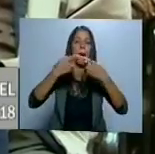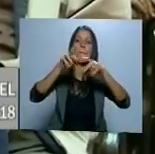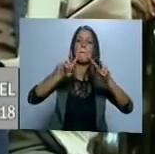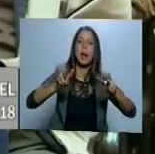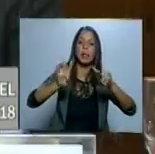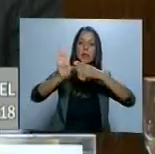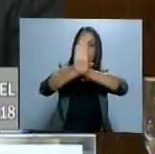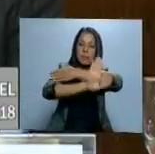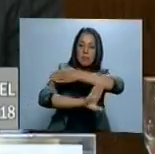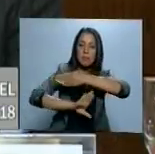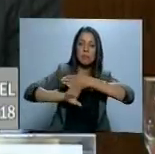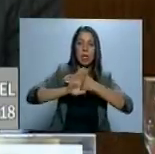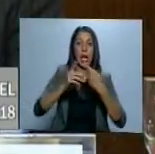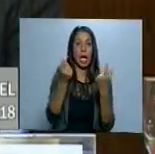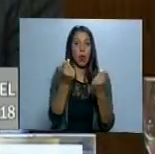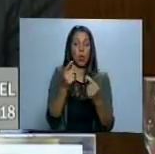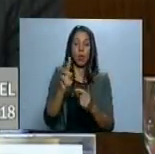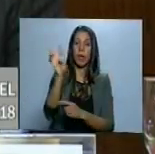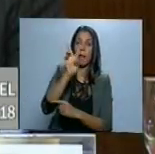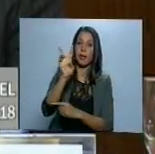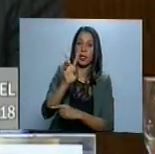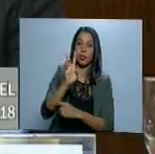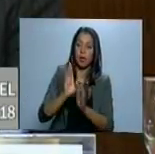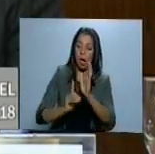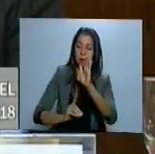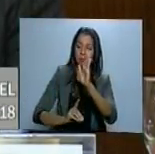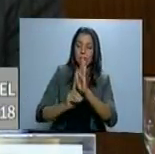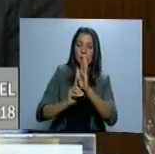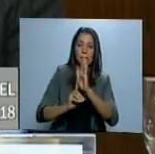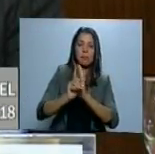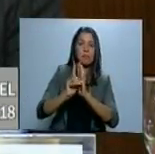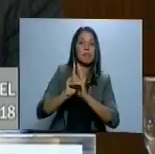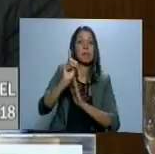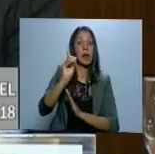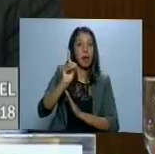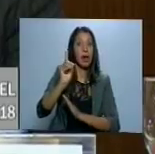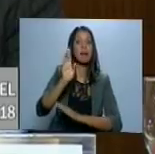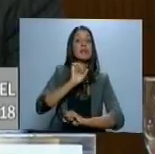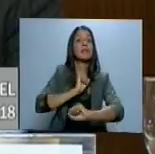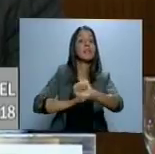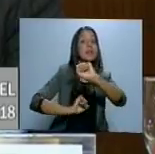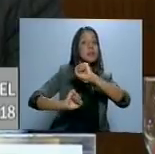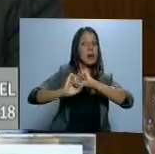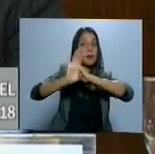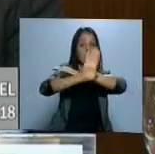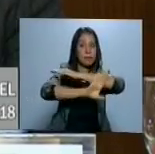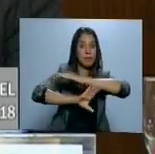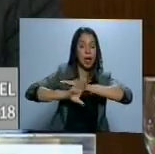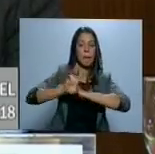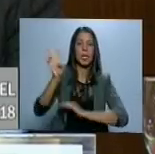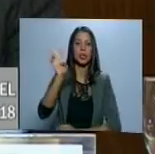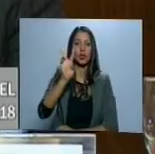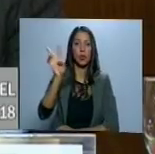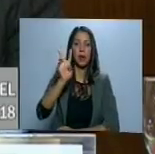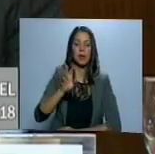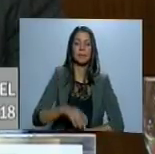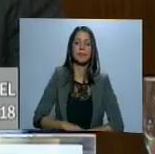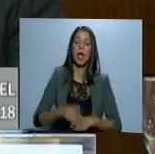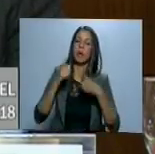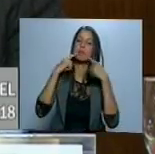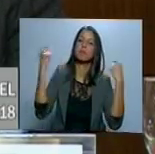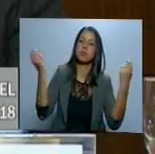la tranquilidad económica de la República, el desarrollo y la defensa integral de la nación.